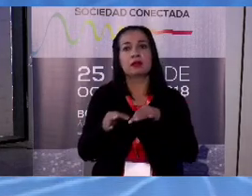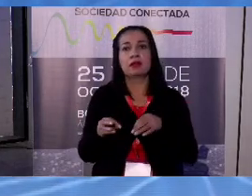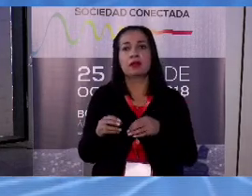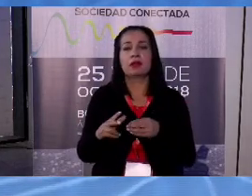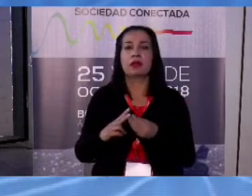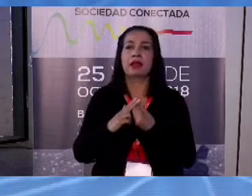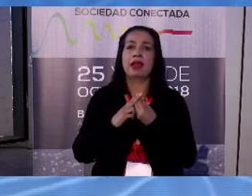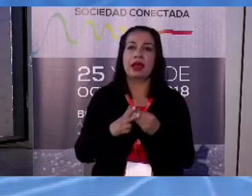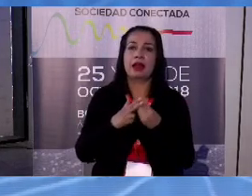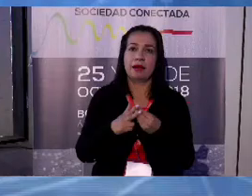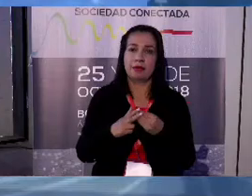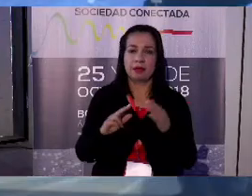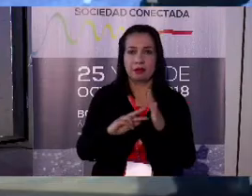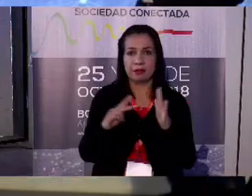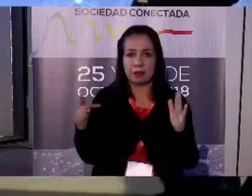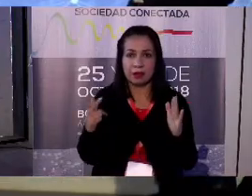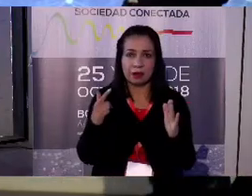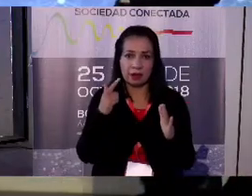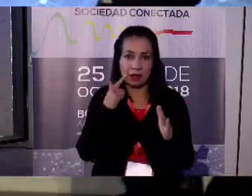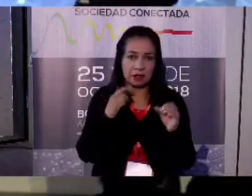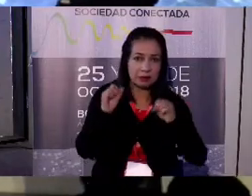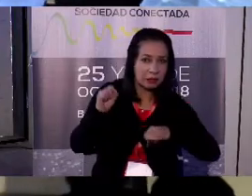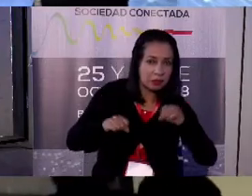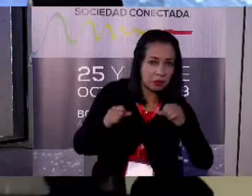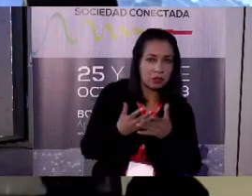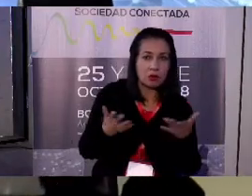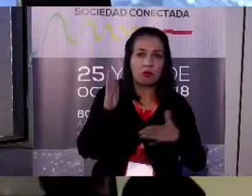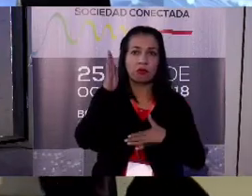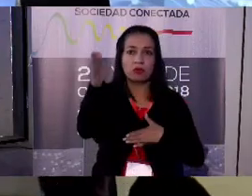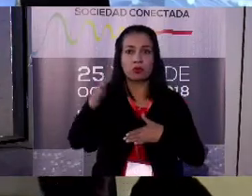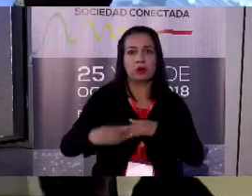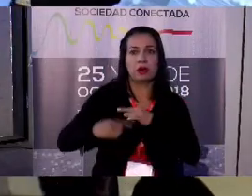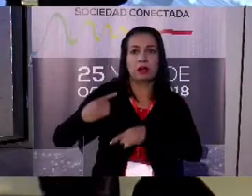simulación Para futuras generaciones de redes móviles